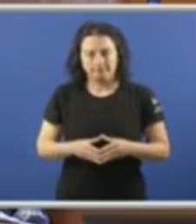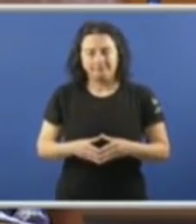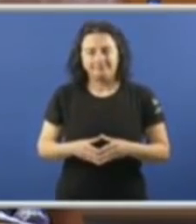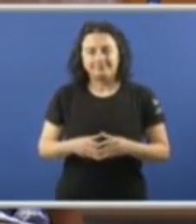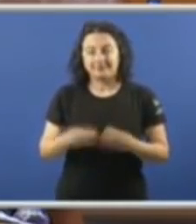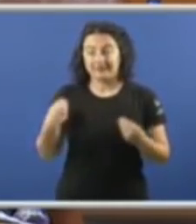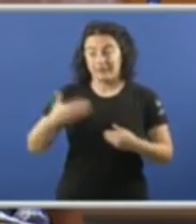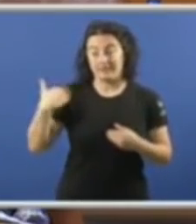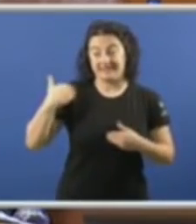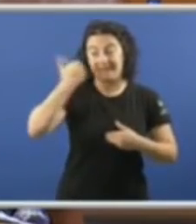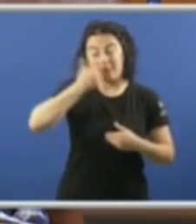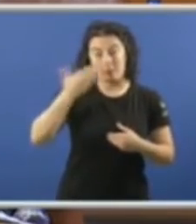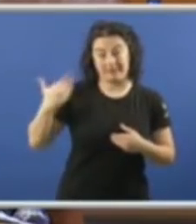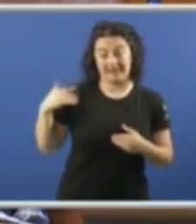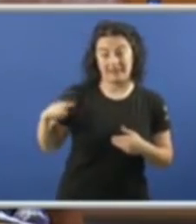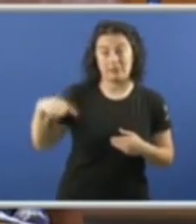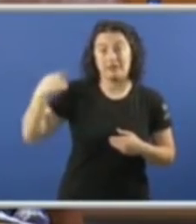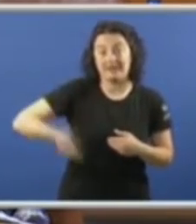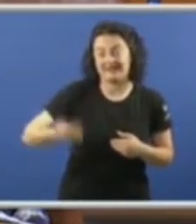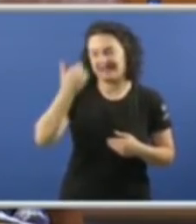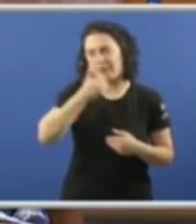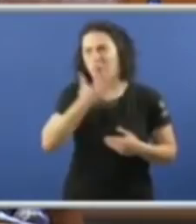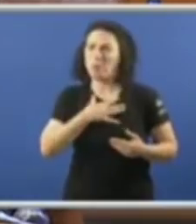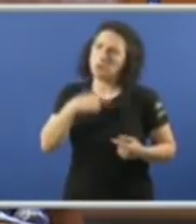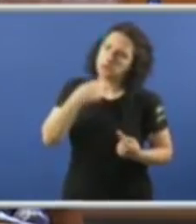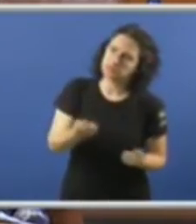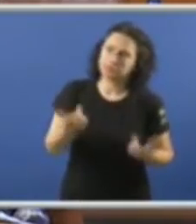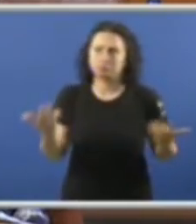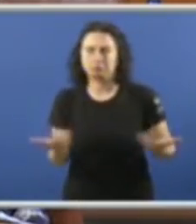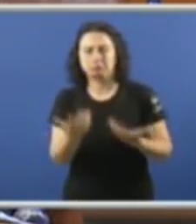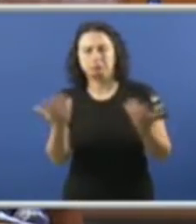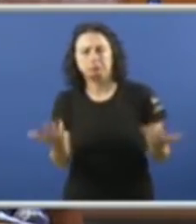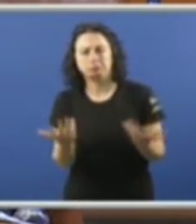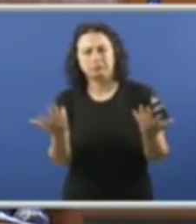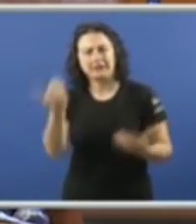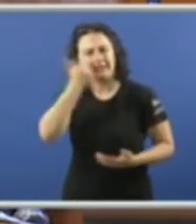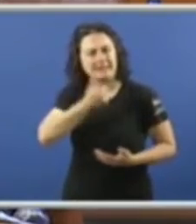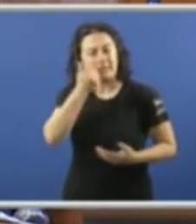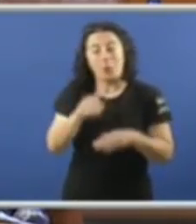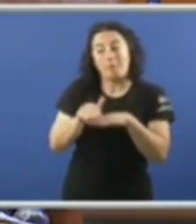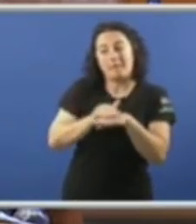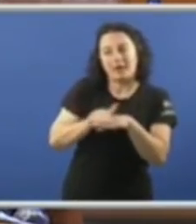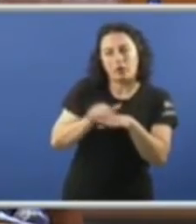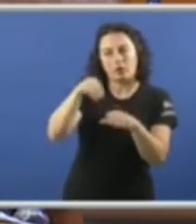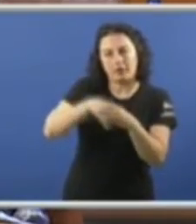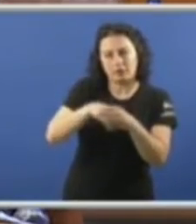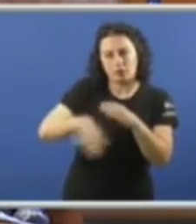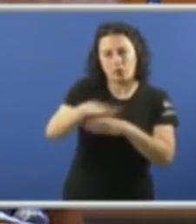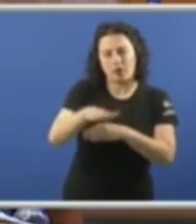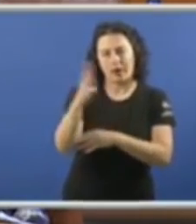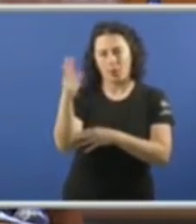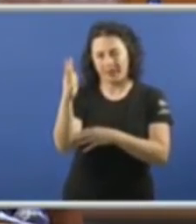Después del pasado sábado, ese sábado que podemos chamar, ¿no?, como o sábado do perdón na Carballeira do